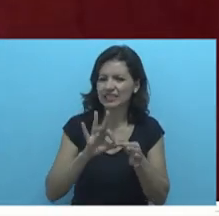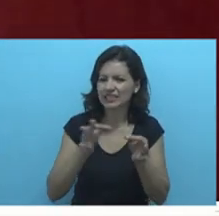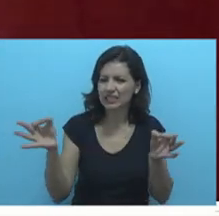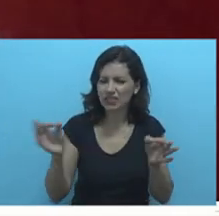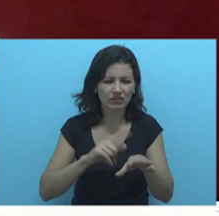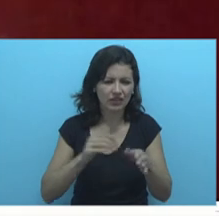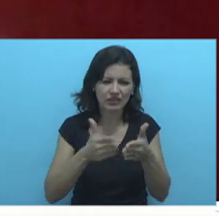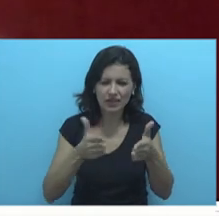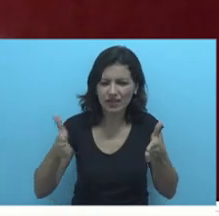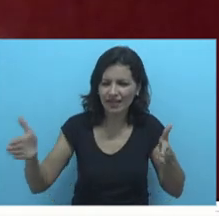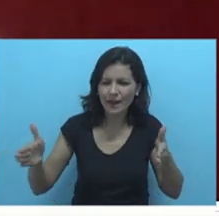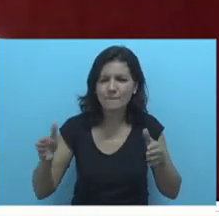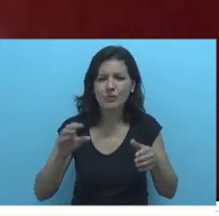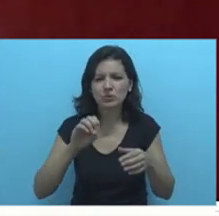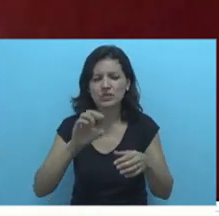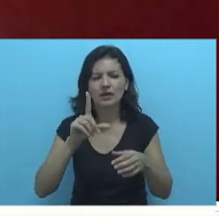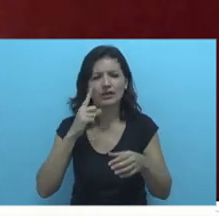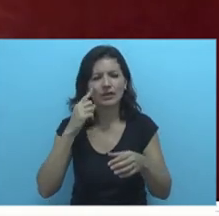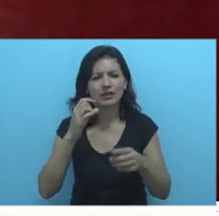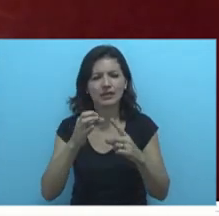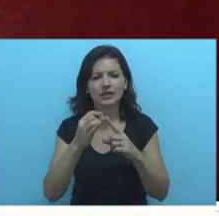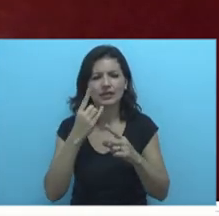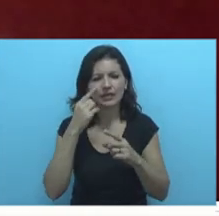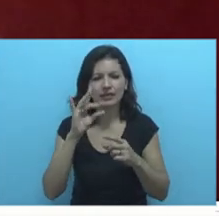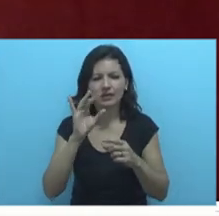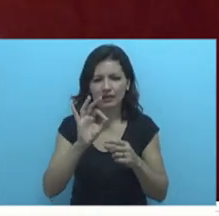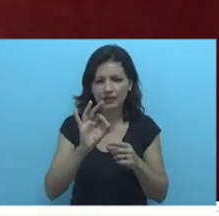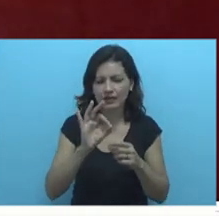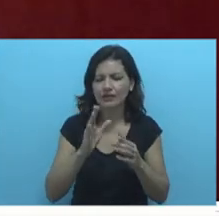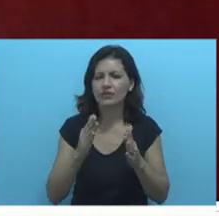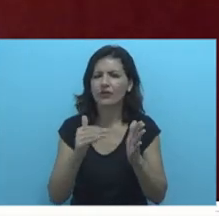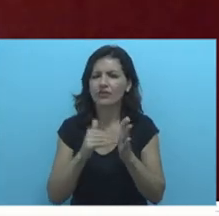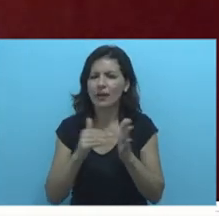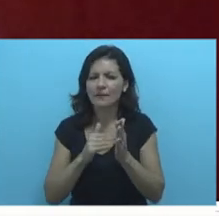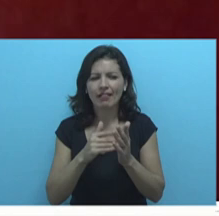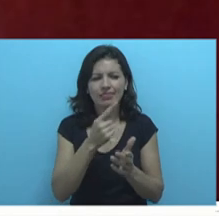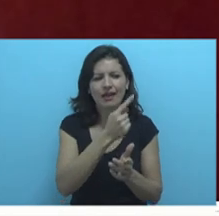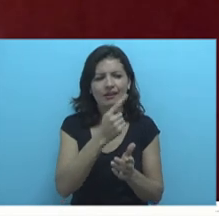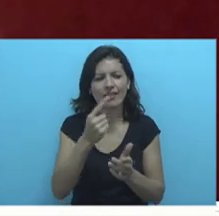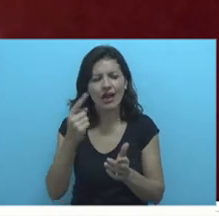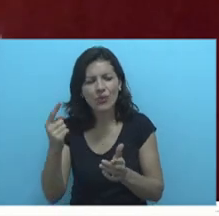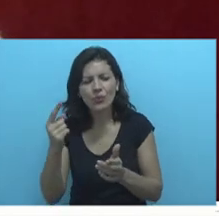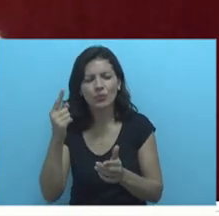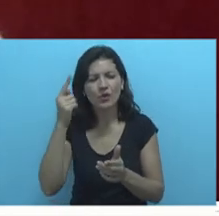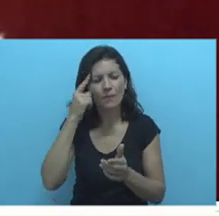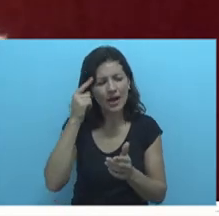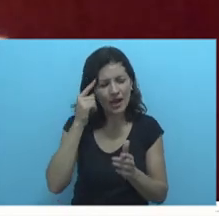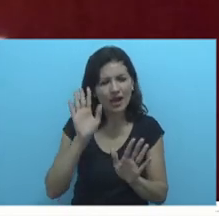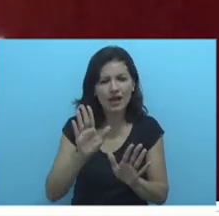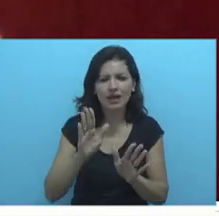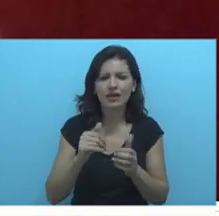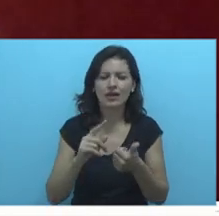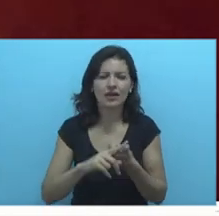uno. Hay mucha gente que no cree que la Tierra es redonda porque no lo puede ver con el ojo desnudo. Hay gente